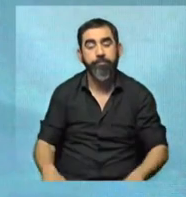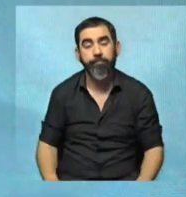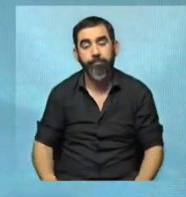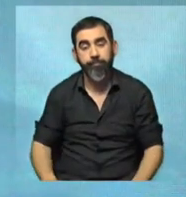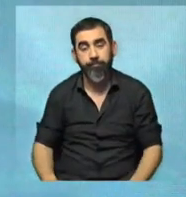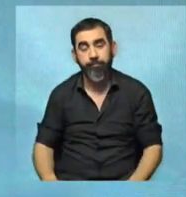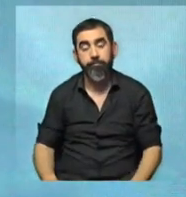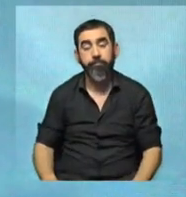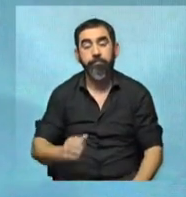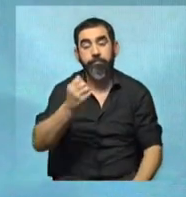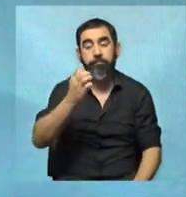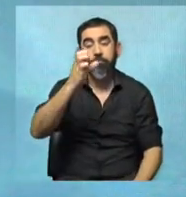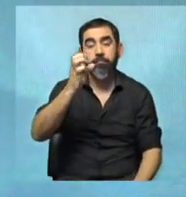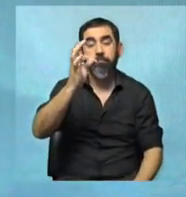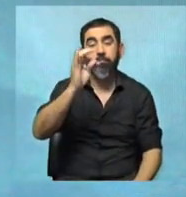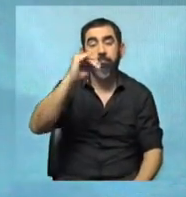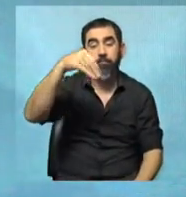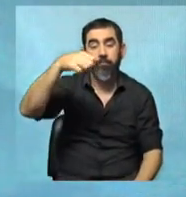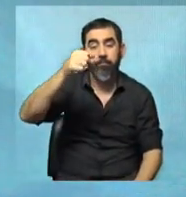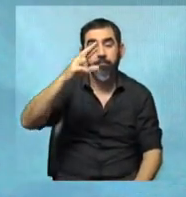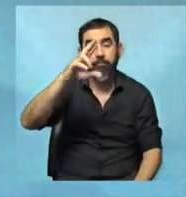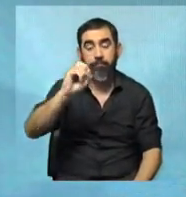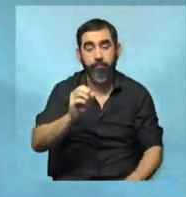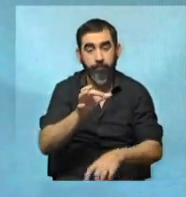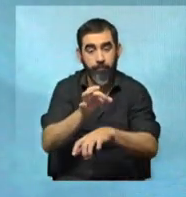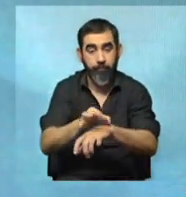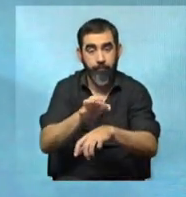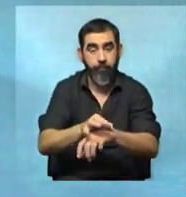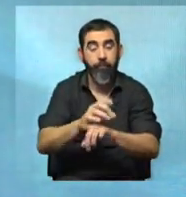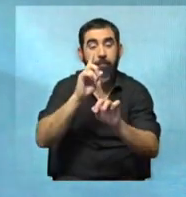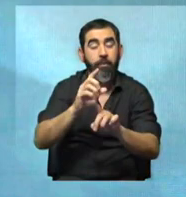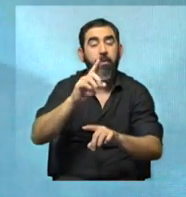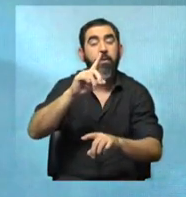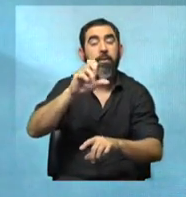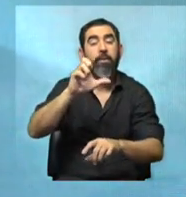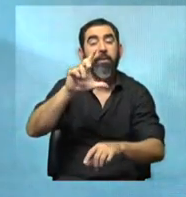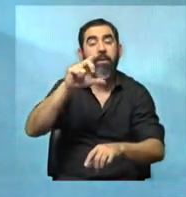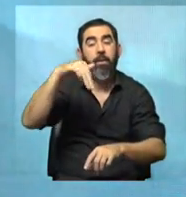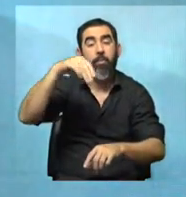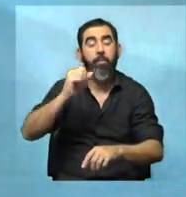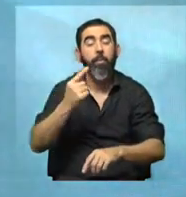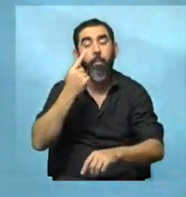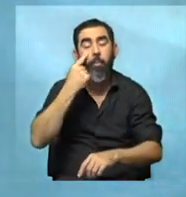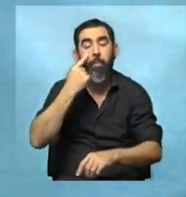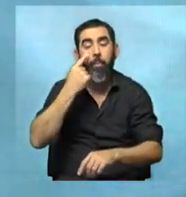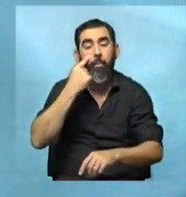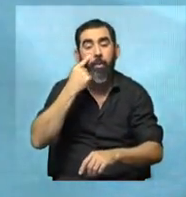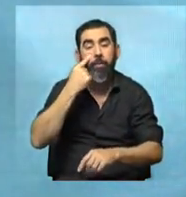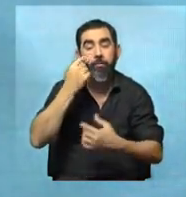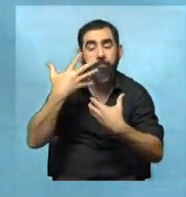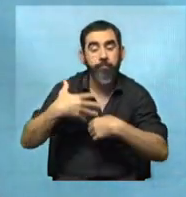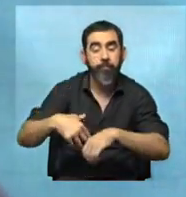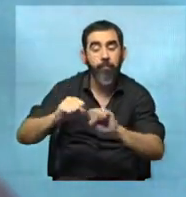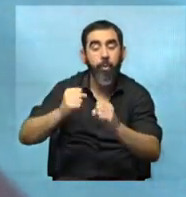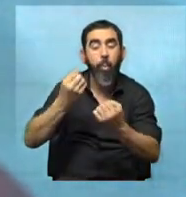del lactímetro, sino también lo que nosotros llamamos el DELMO, o sea, intentar encontrar el